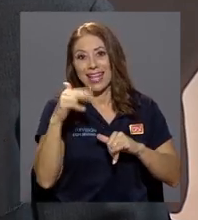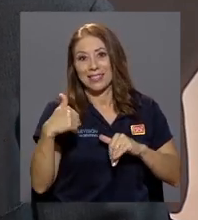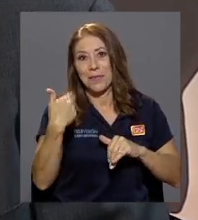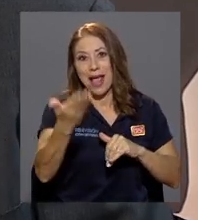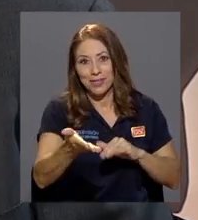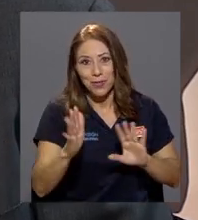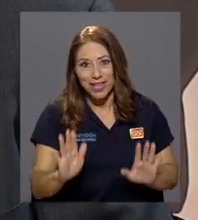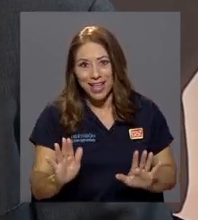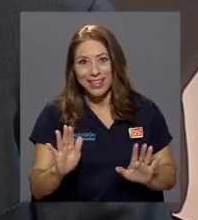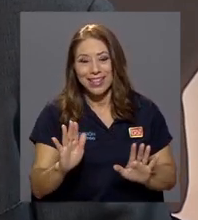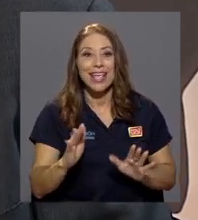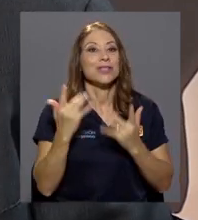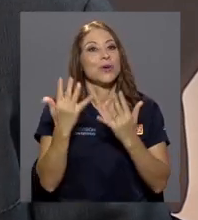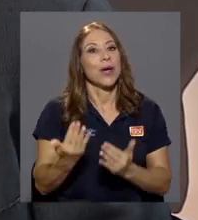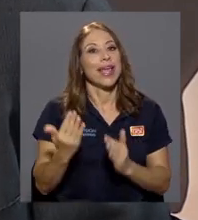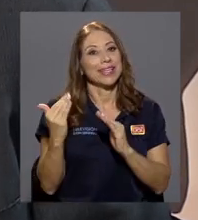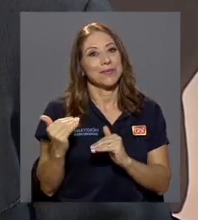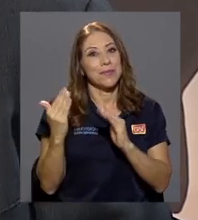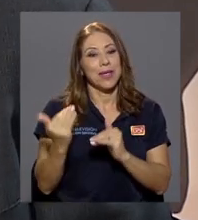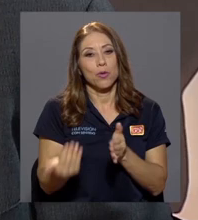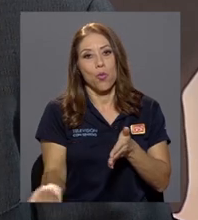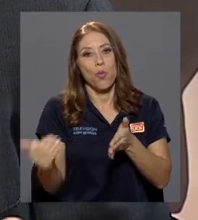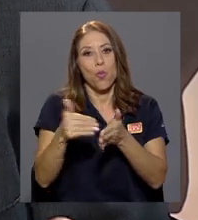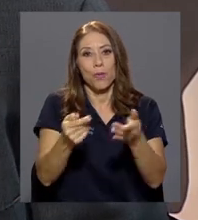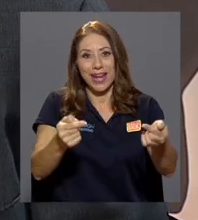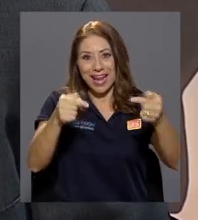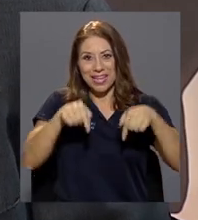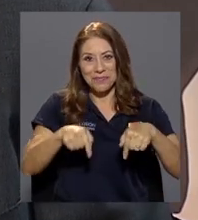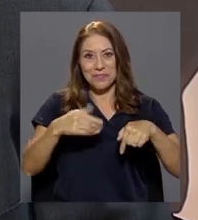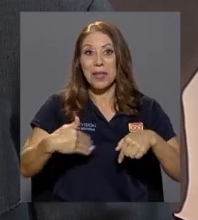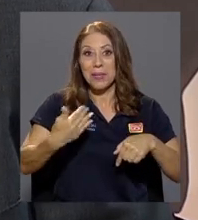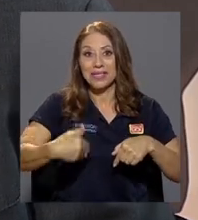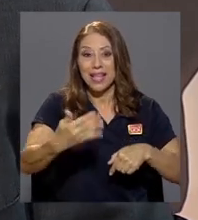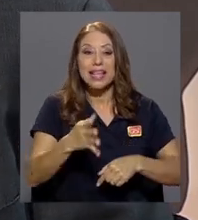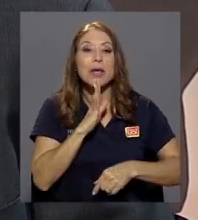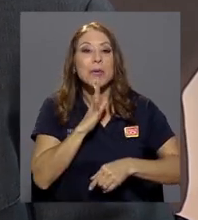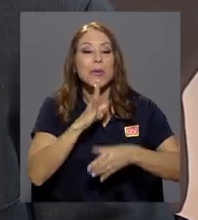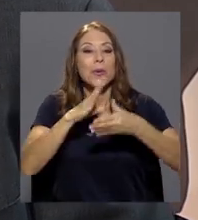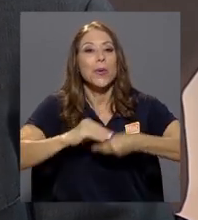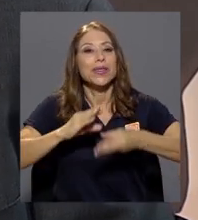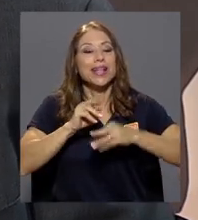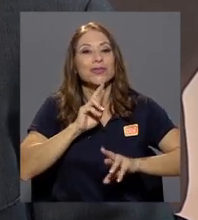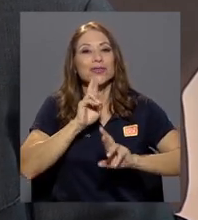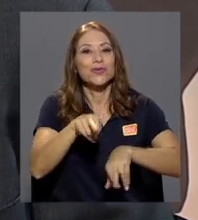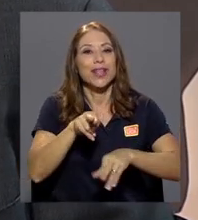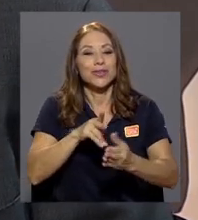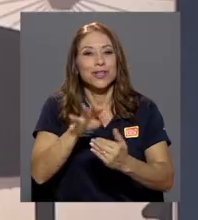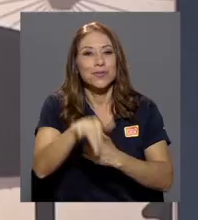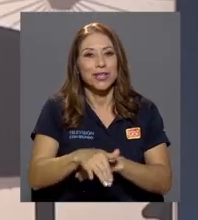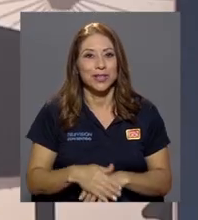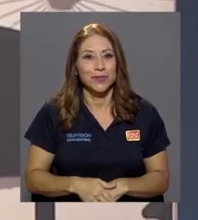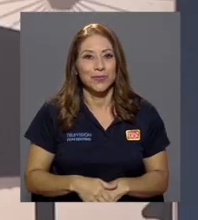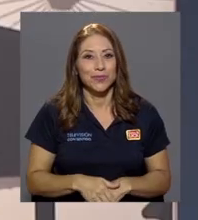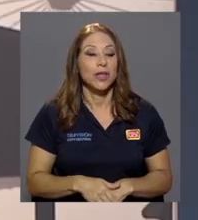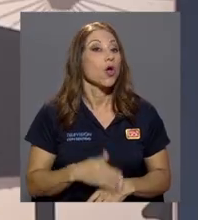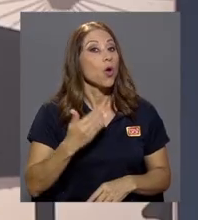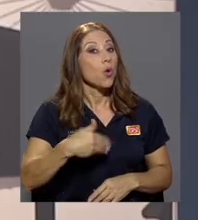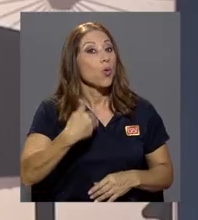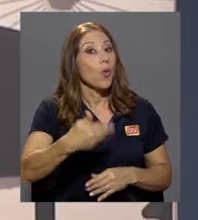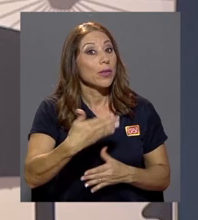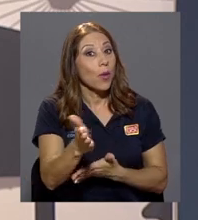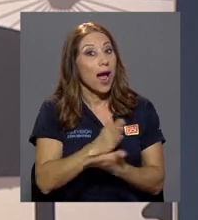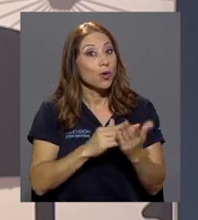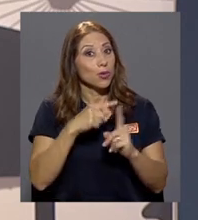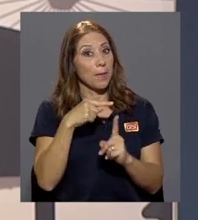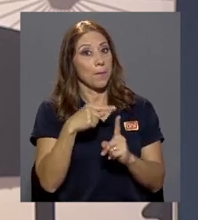por delante así que bueno espero volver aquí y poder contarles más adelante los resultados realmente en cuanto al proyecto cuando cuando